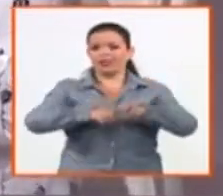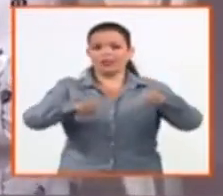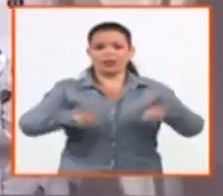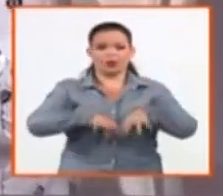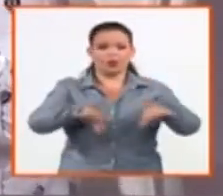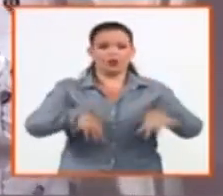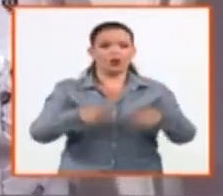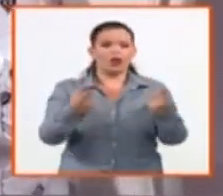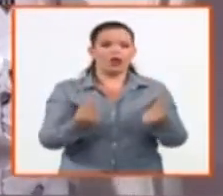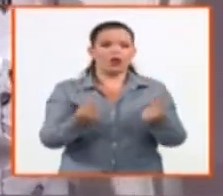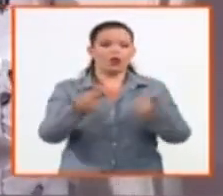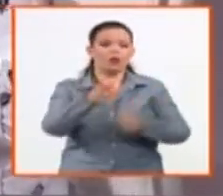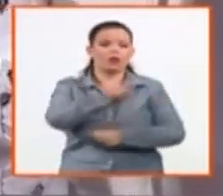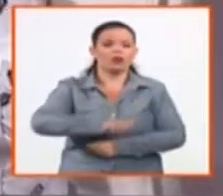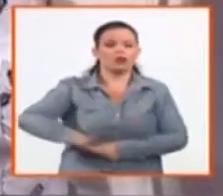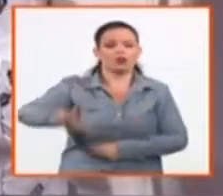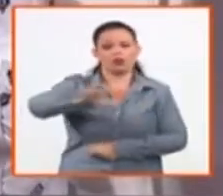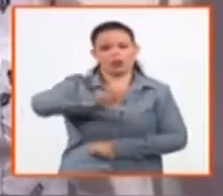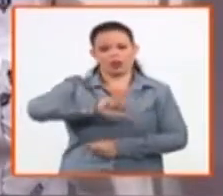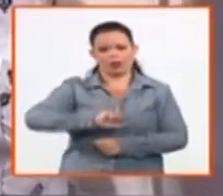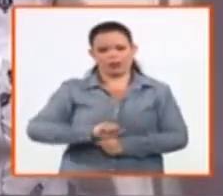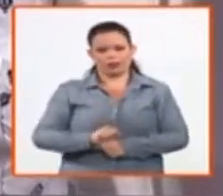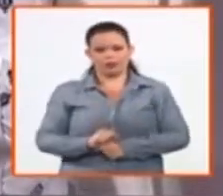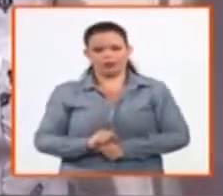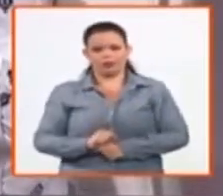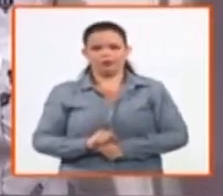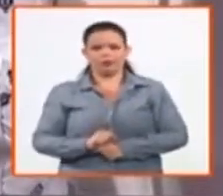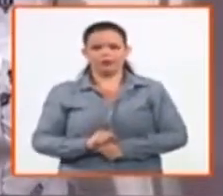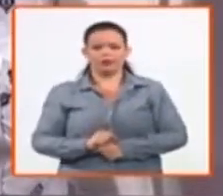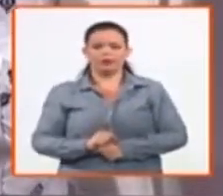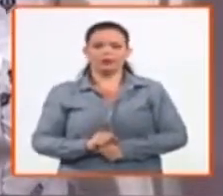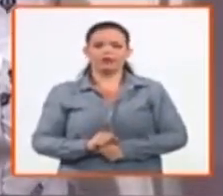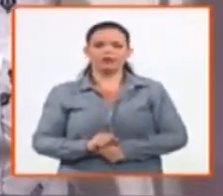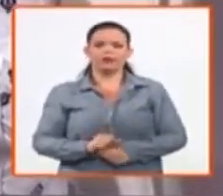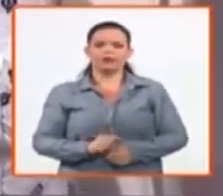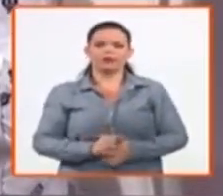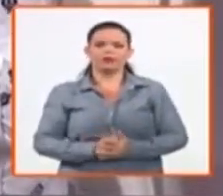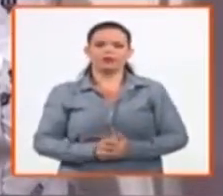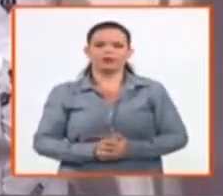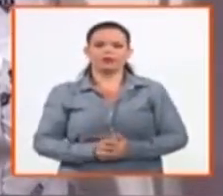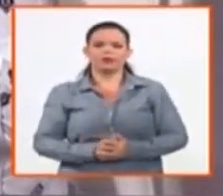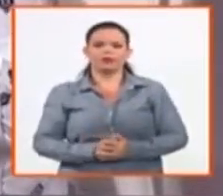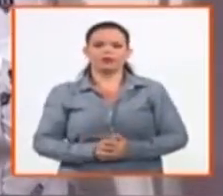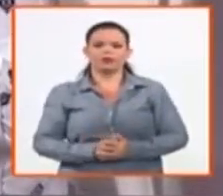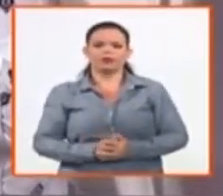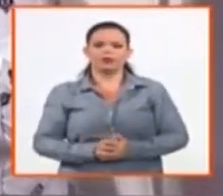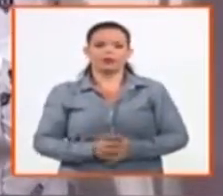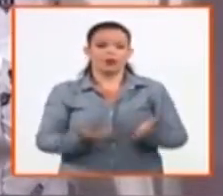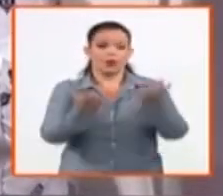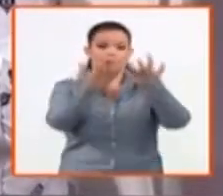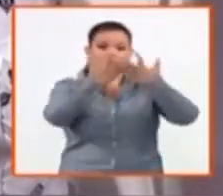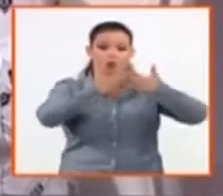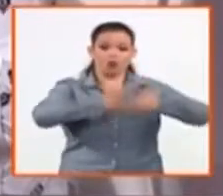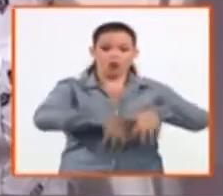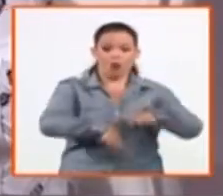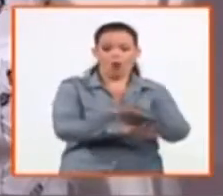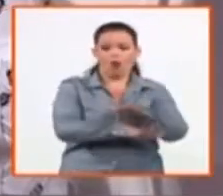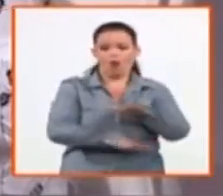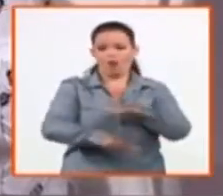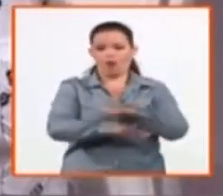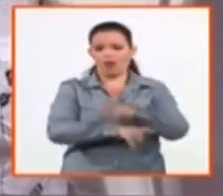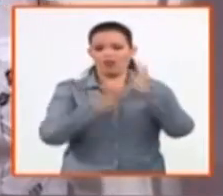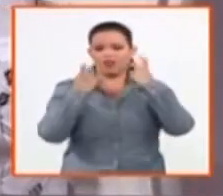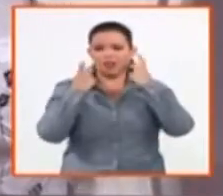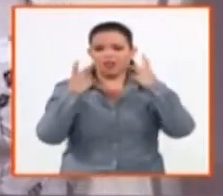social. La producción de Afganistán y la base de vida de la mayoría de los